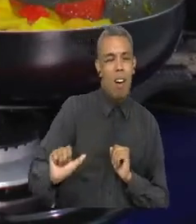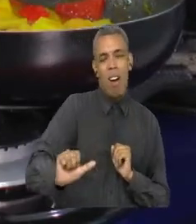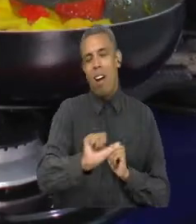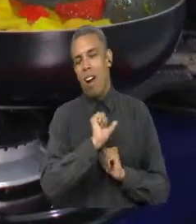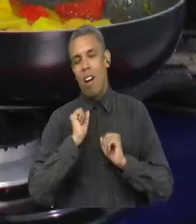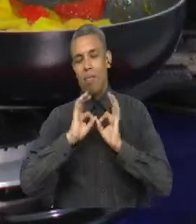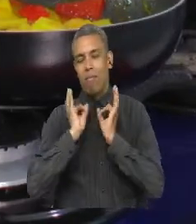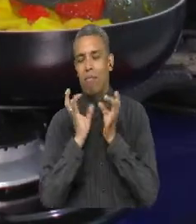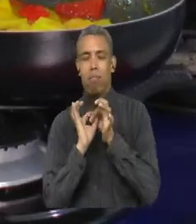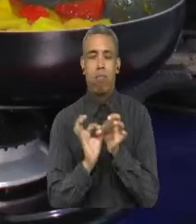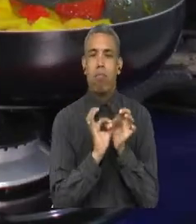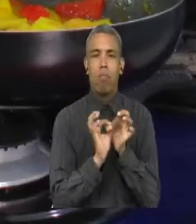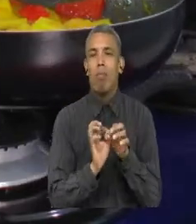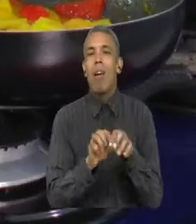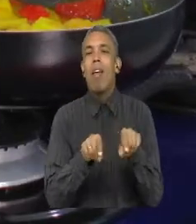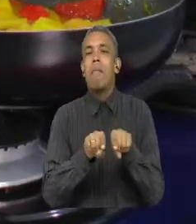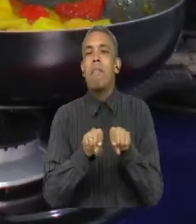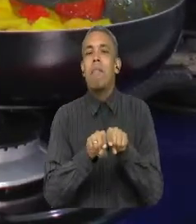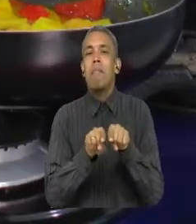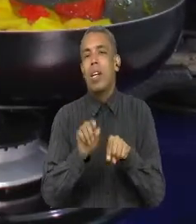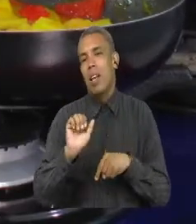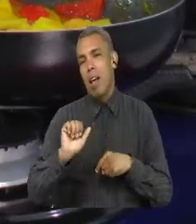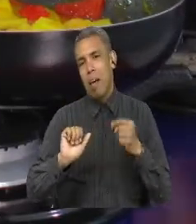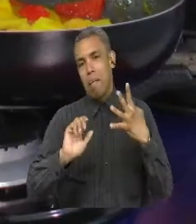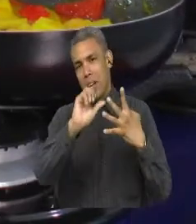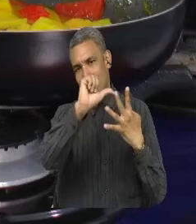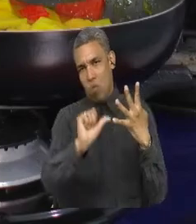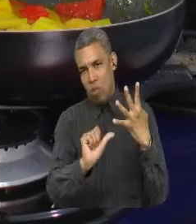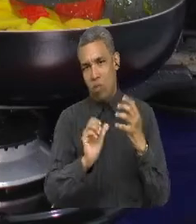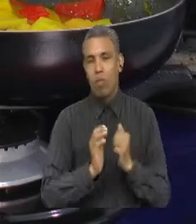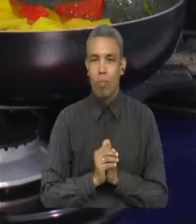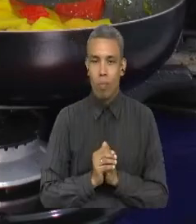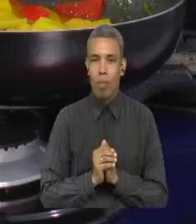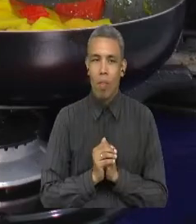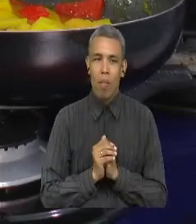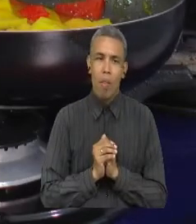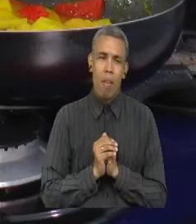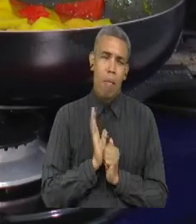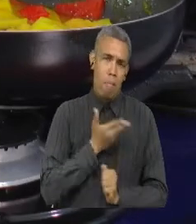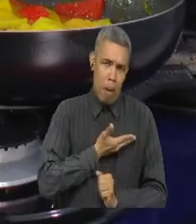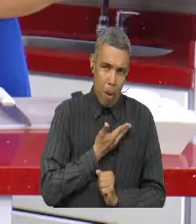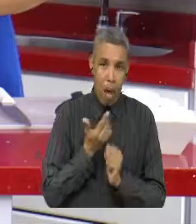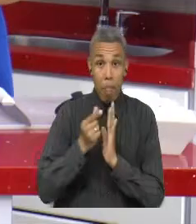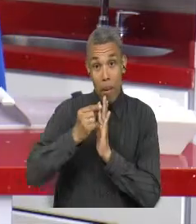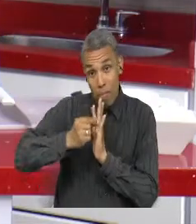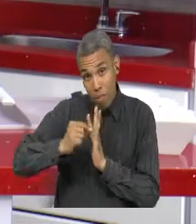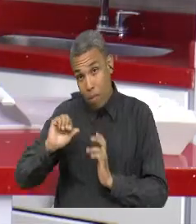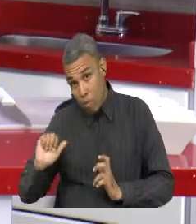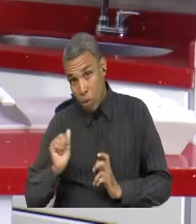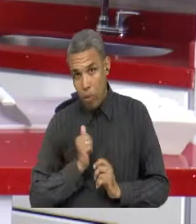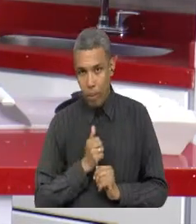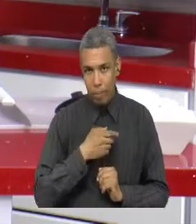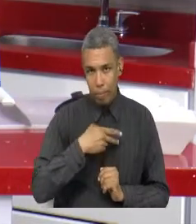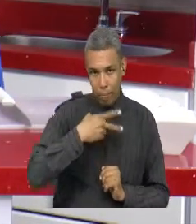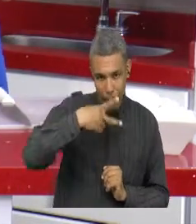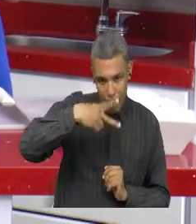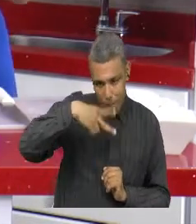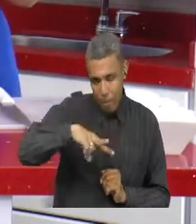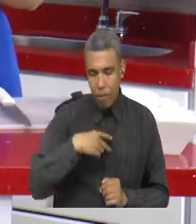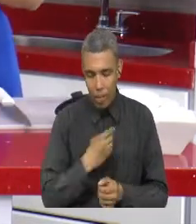unas excelentes mujeres. Bueno, tengo 4 hijos y estoy feliz. Me encanta escuchar eso de ti y por supuesto de un hombre, para